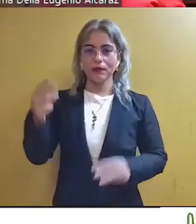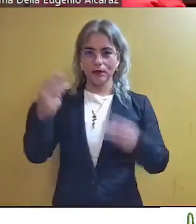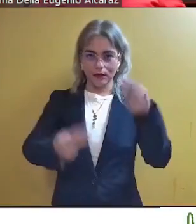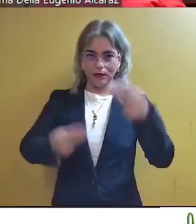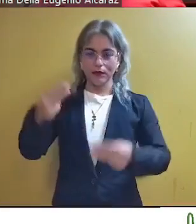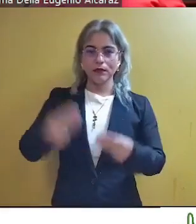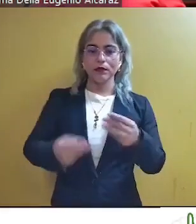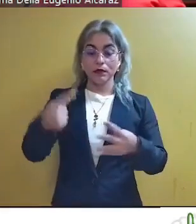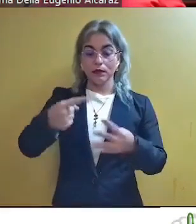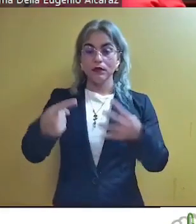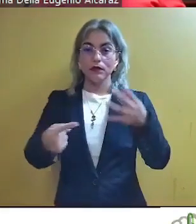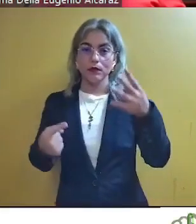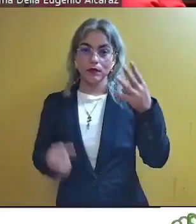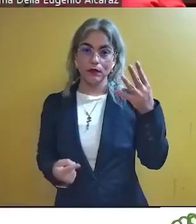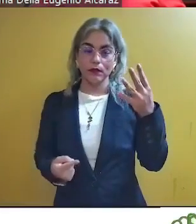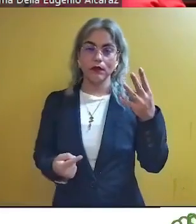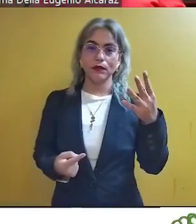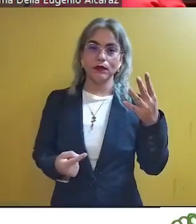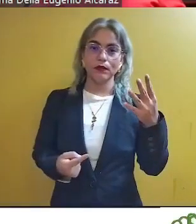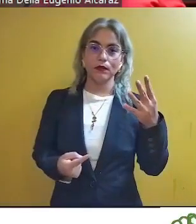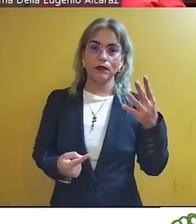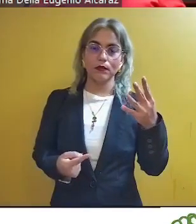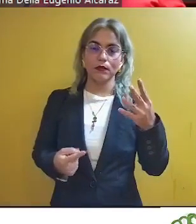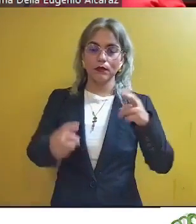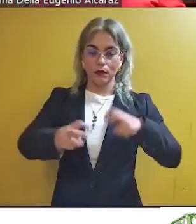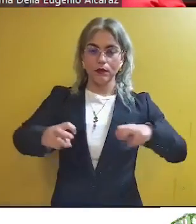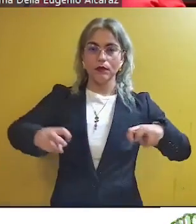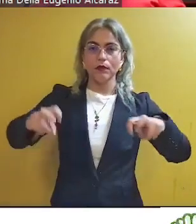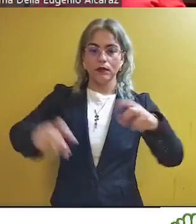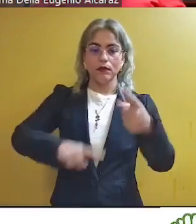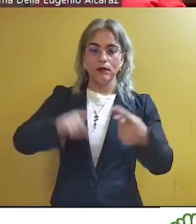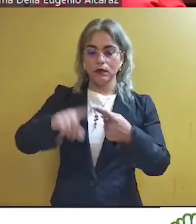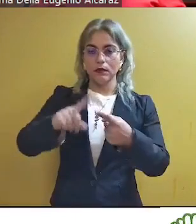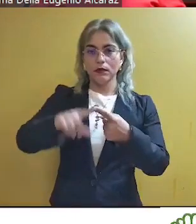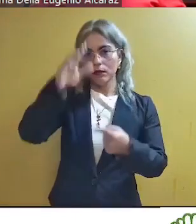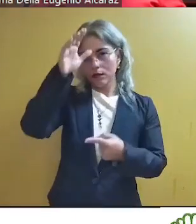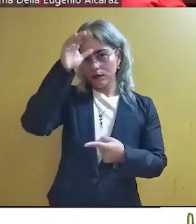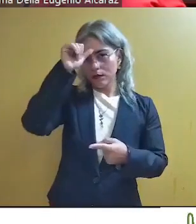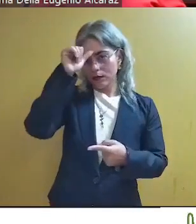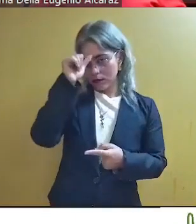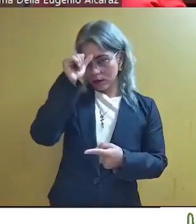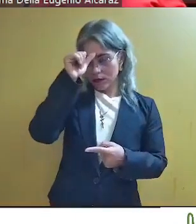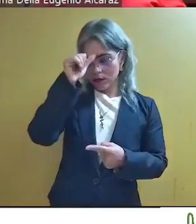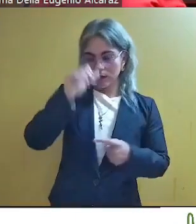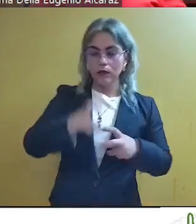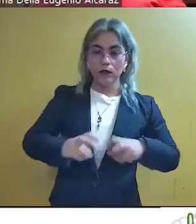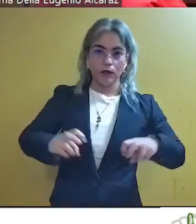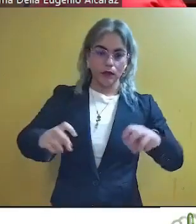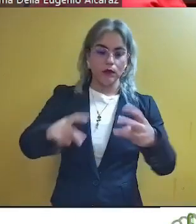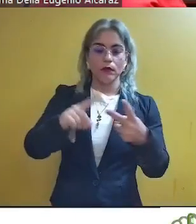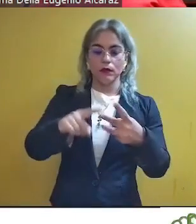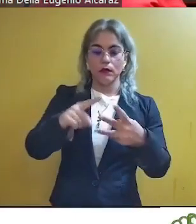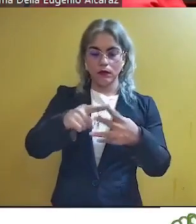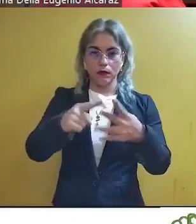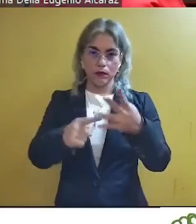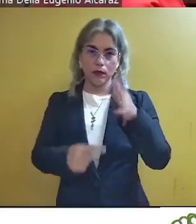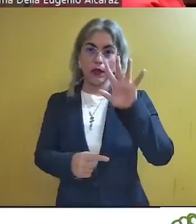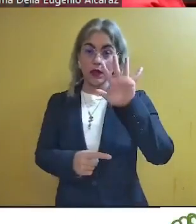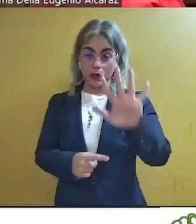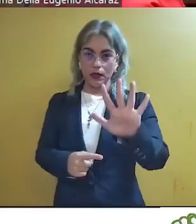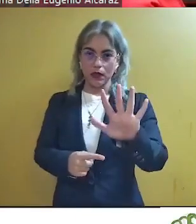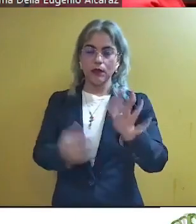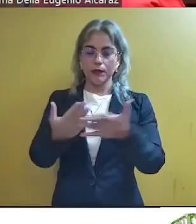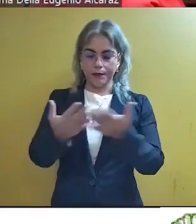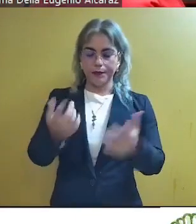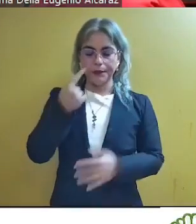los asuntos listados para analizar y resolver en la presente sesión corresponden a un proyecto de acuerdo plenario y 5 proyectos de resolución, los cuales a continuación